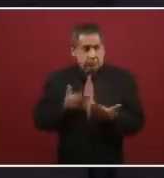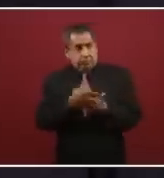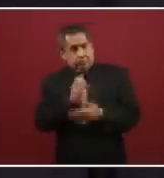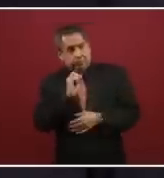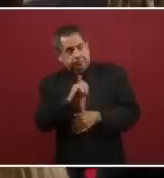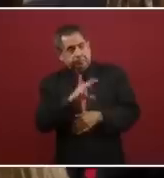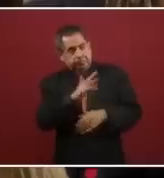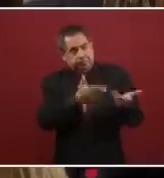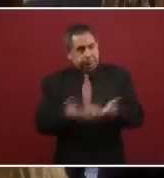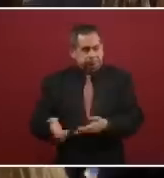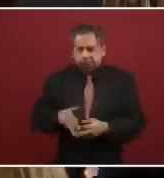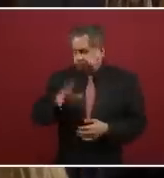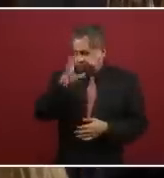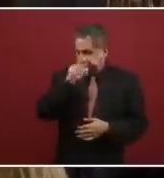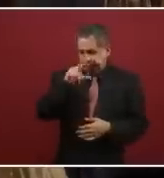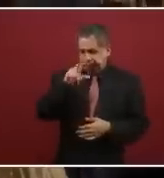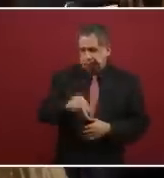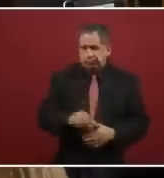permitir.